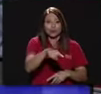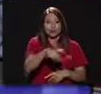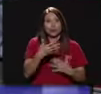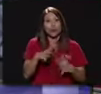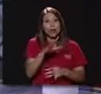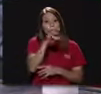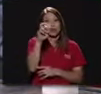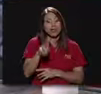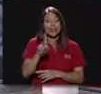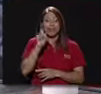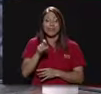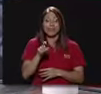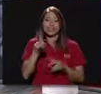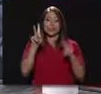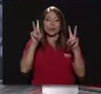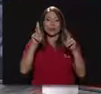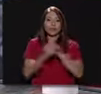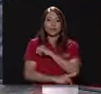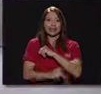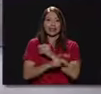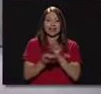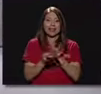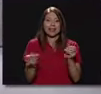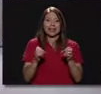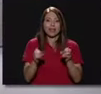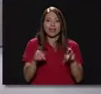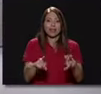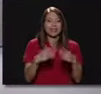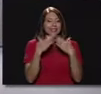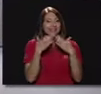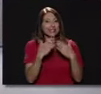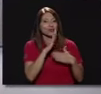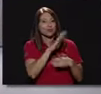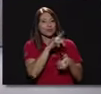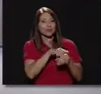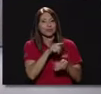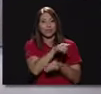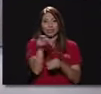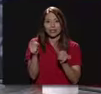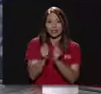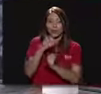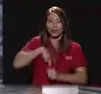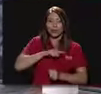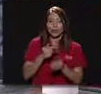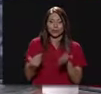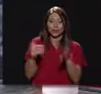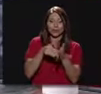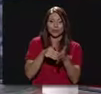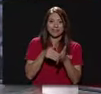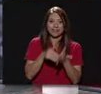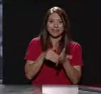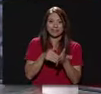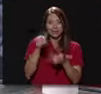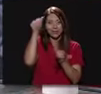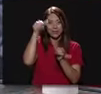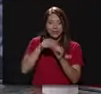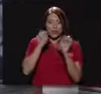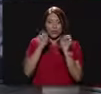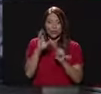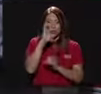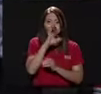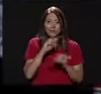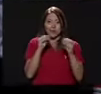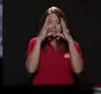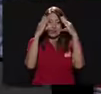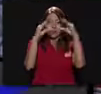pues Costa Rica debería ser tierra de oportunidades. Sí. Les agradezco mucho su participación y a ustedes por acompañarnos una vez más. Les recuerdo que pueden